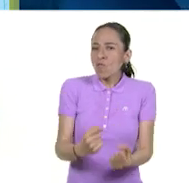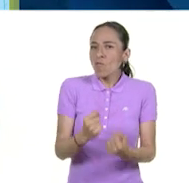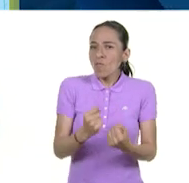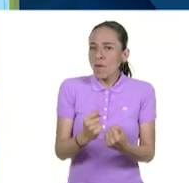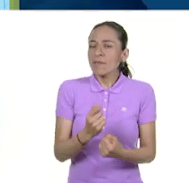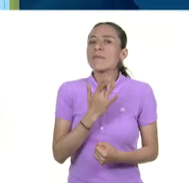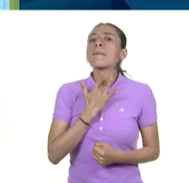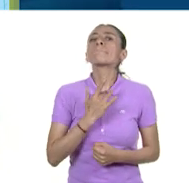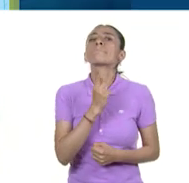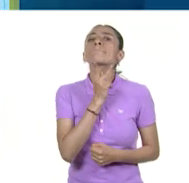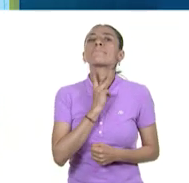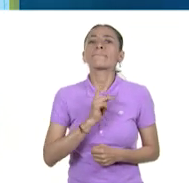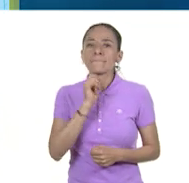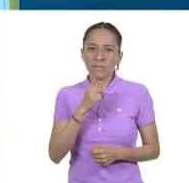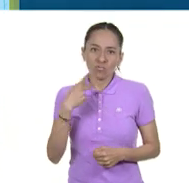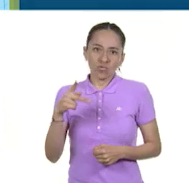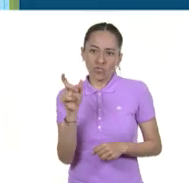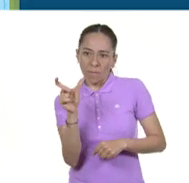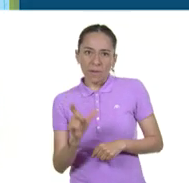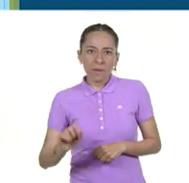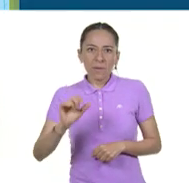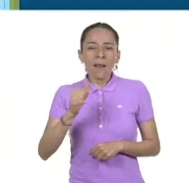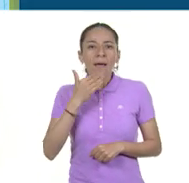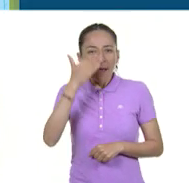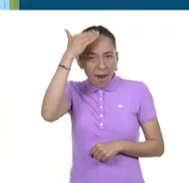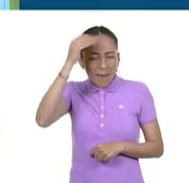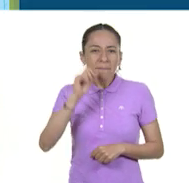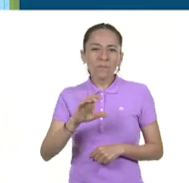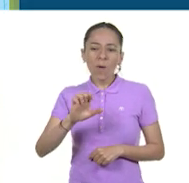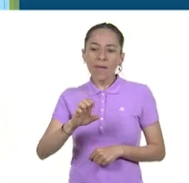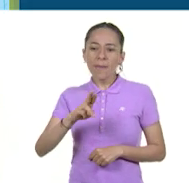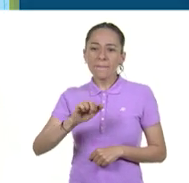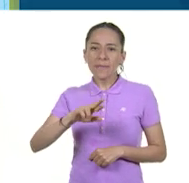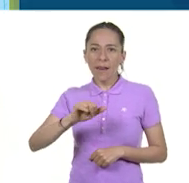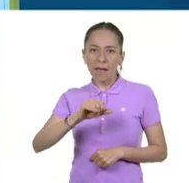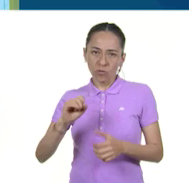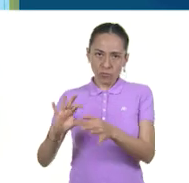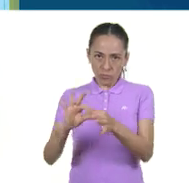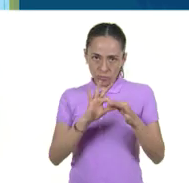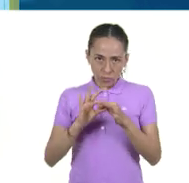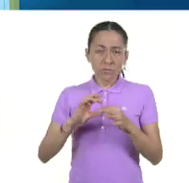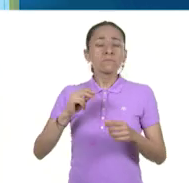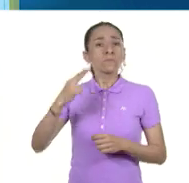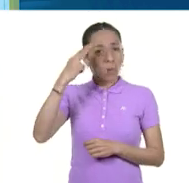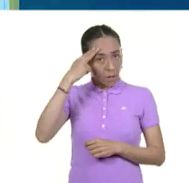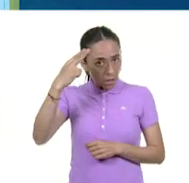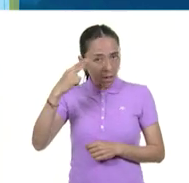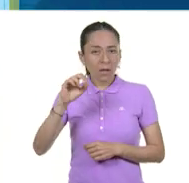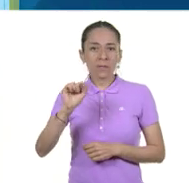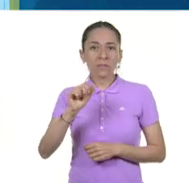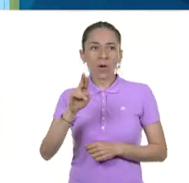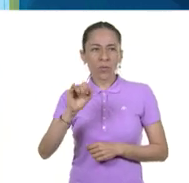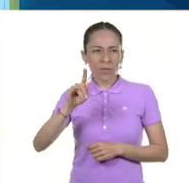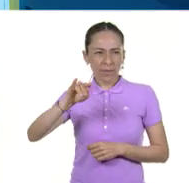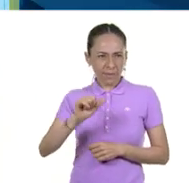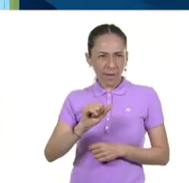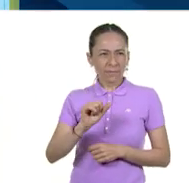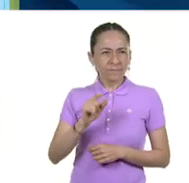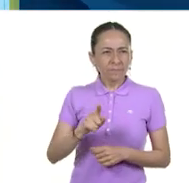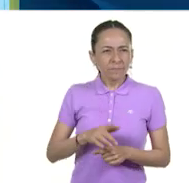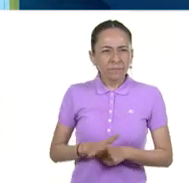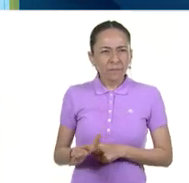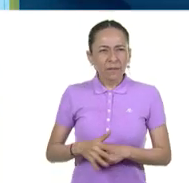península arábiga, como Emiratos Árabes Unidos, Arabia Saudita y Oman.